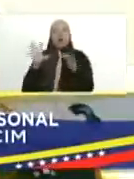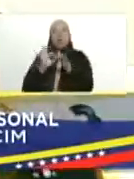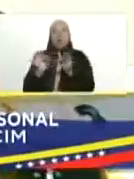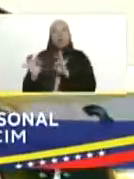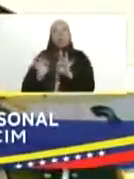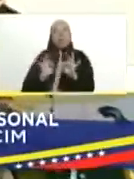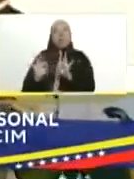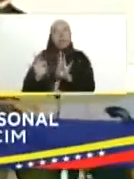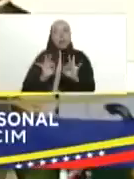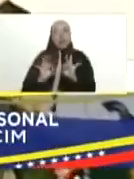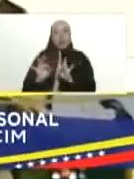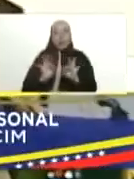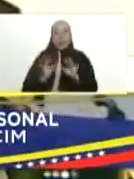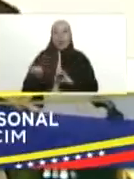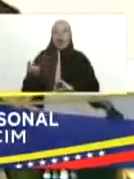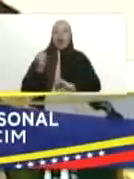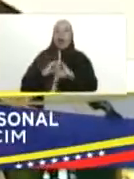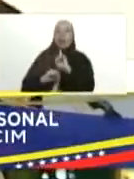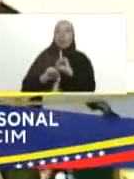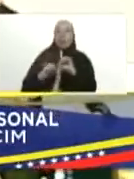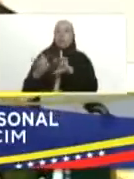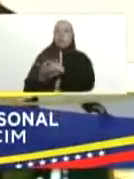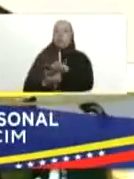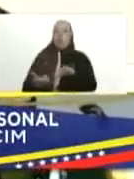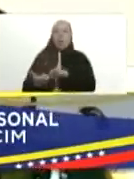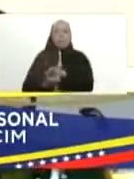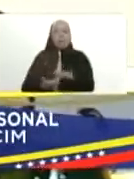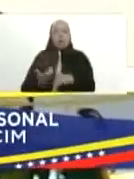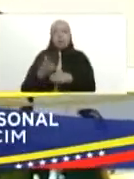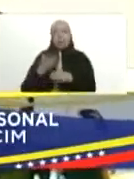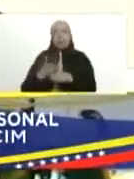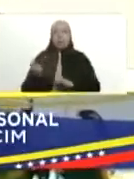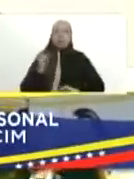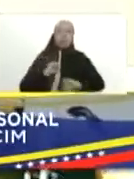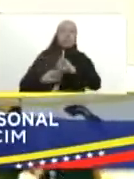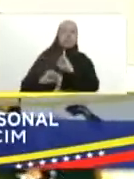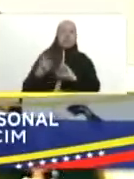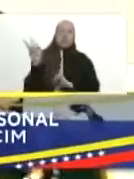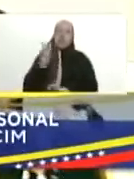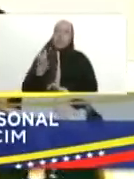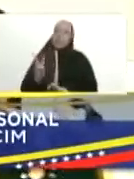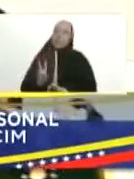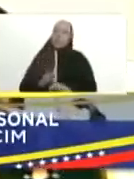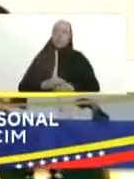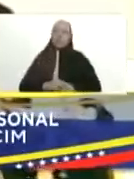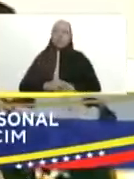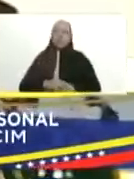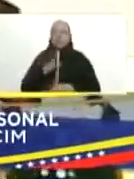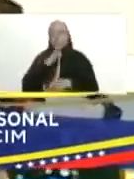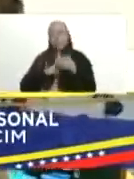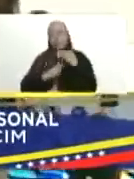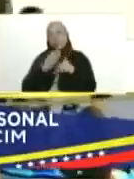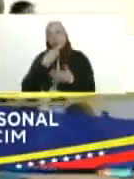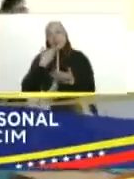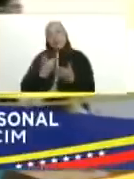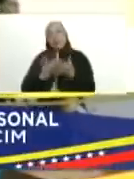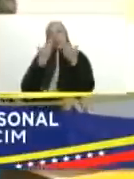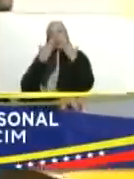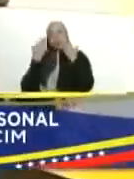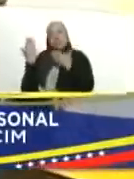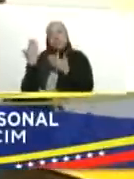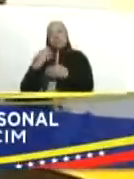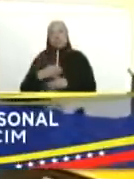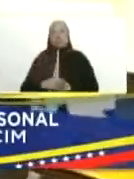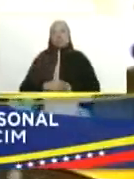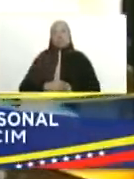para defender a Venezuela en cualquier circunstancia. Les agradezco su lealtad, reseñaba el comandante en